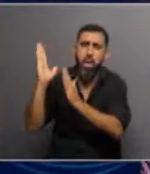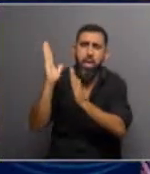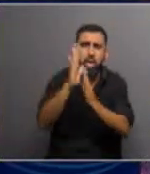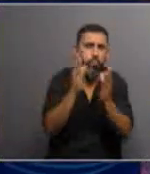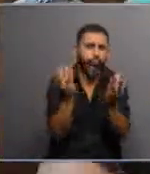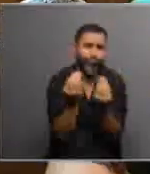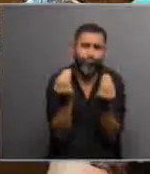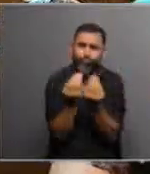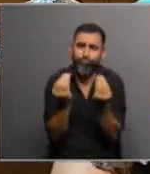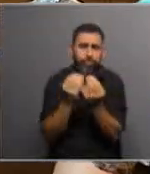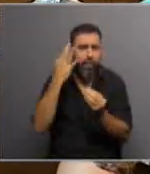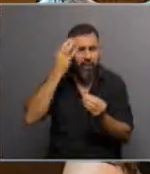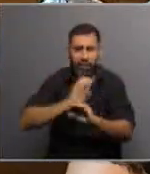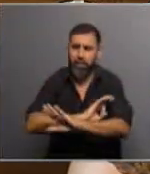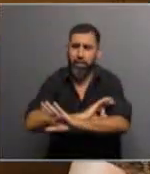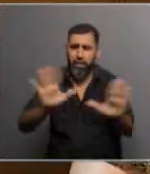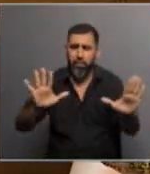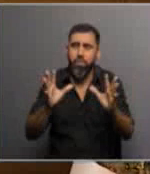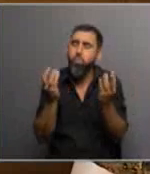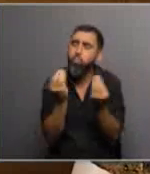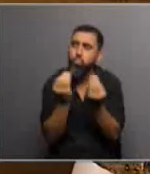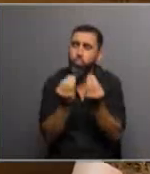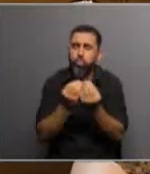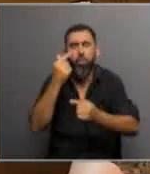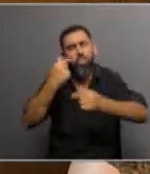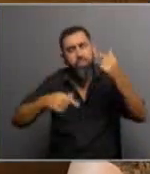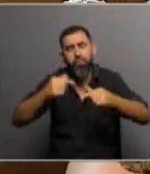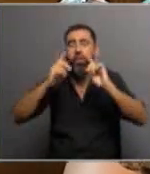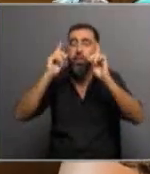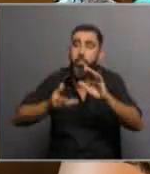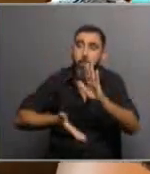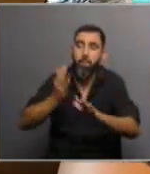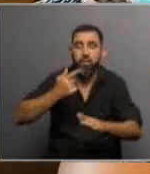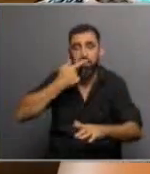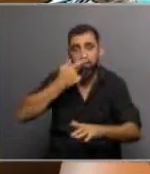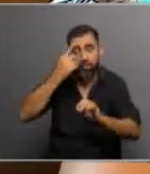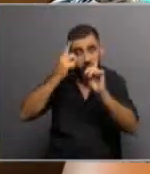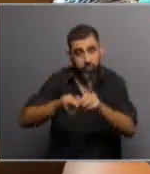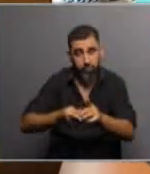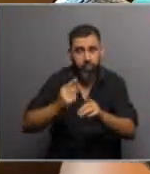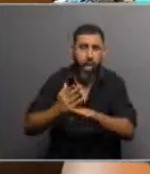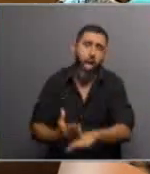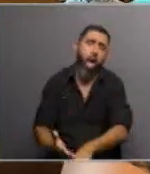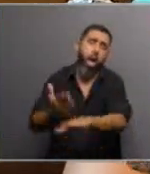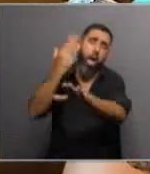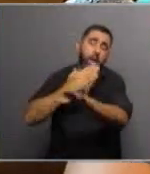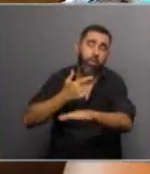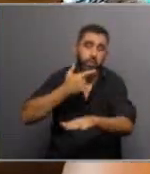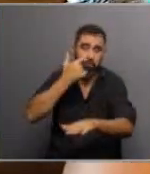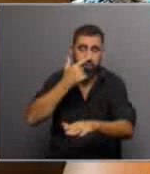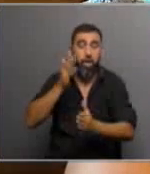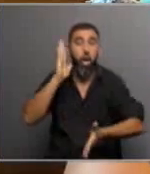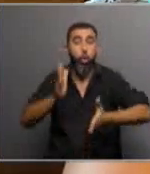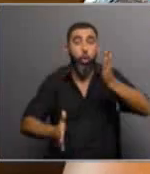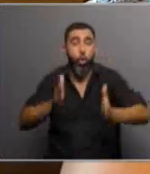en su increíble demasiada cantidad y mucha variedad que es lo más interesante desde desde en aquella época le interesaba la robótica